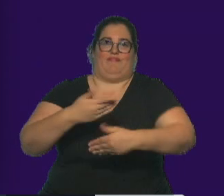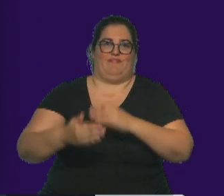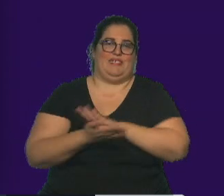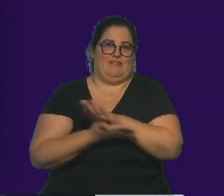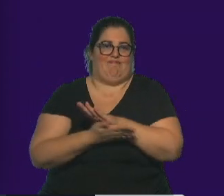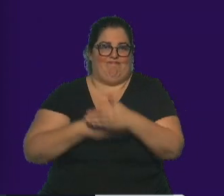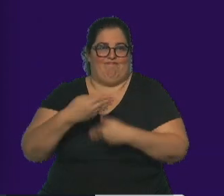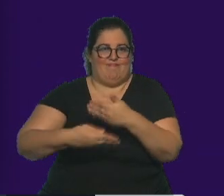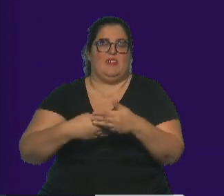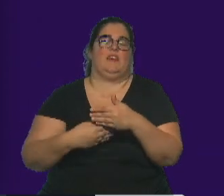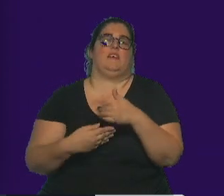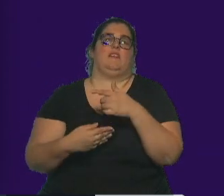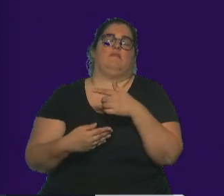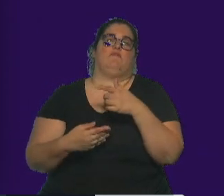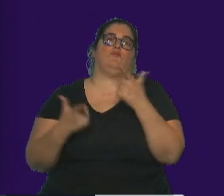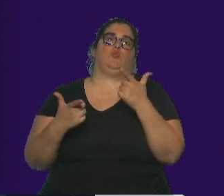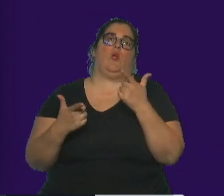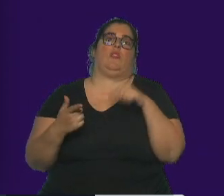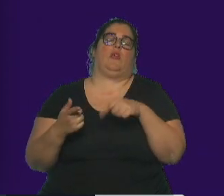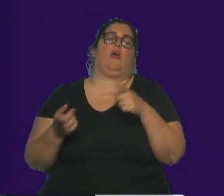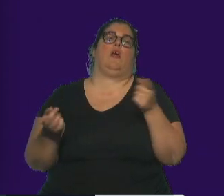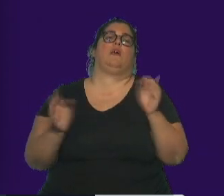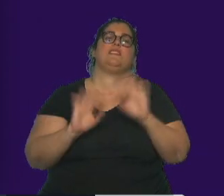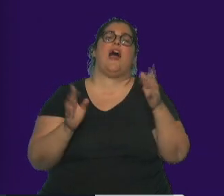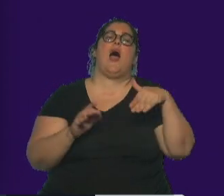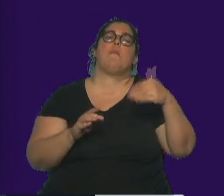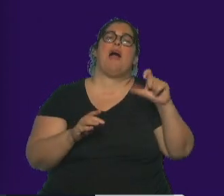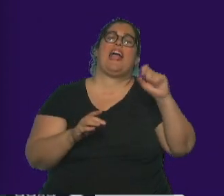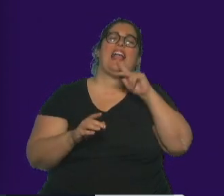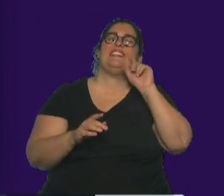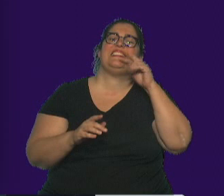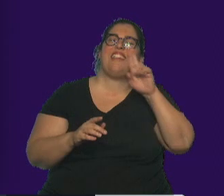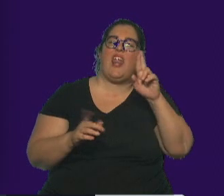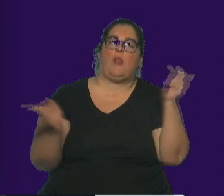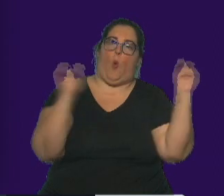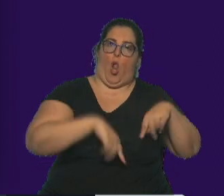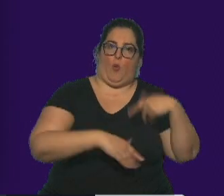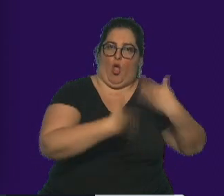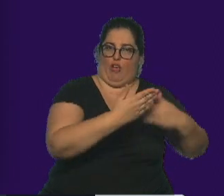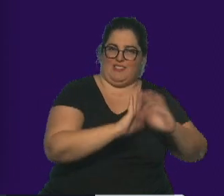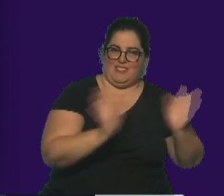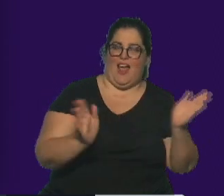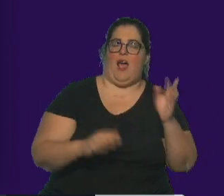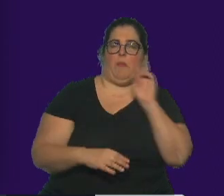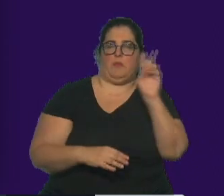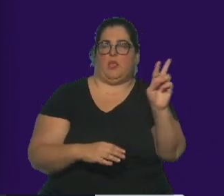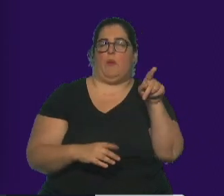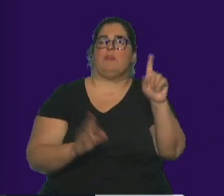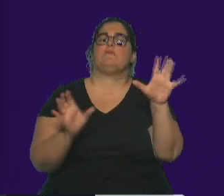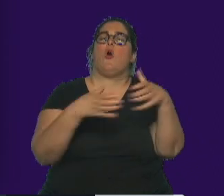Por suerte, hoy volvió Alexis Mac Allister. En un ratito más vamos a tener ese partido justamente en la Importante.